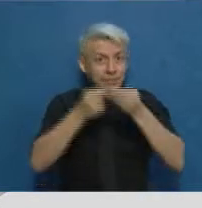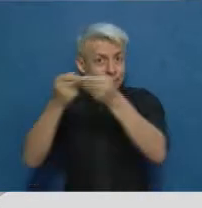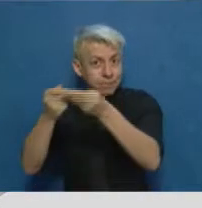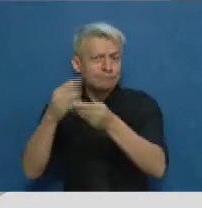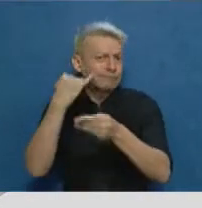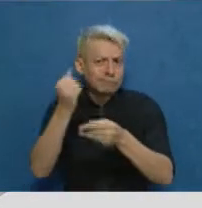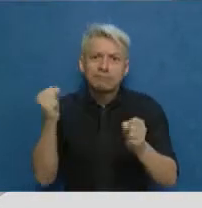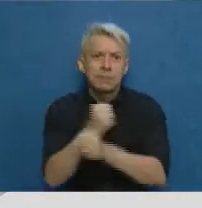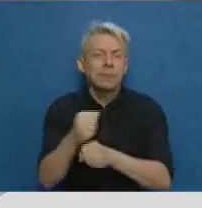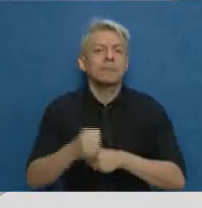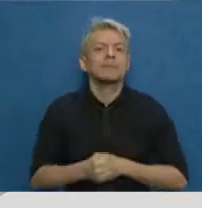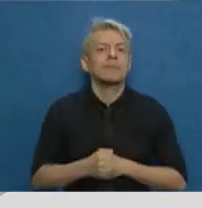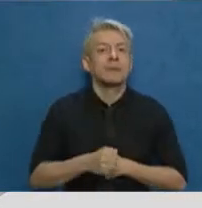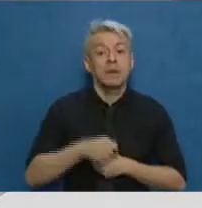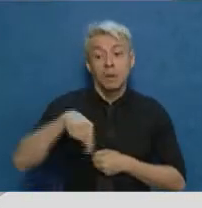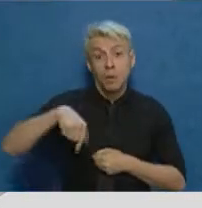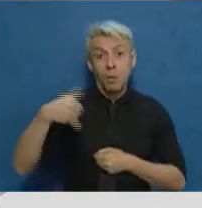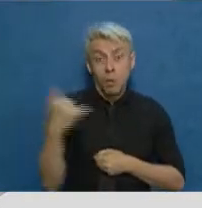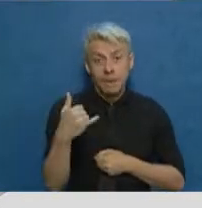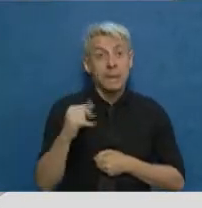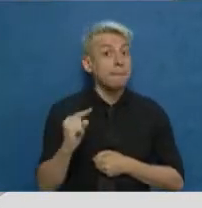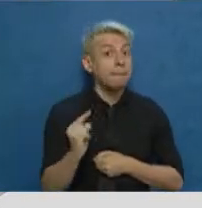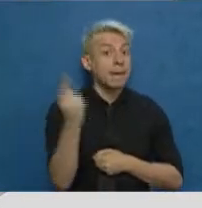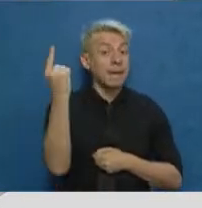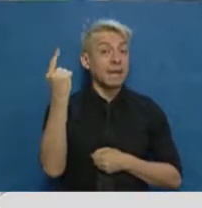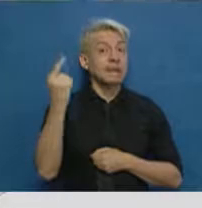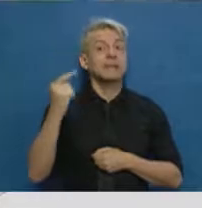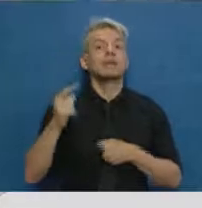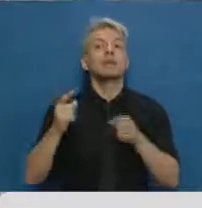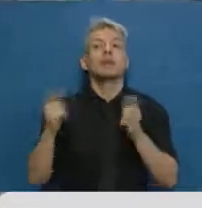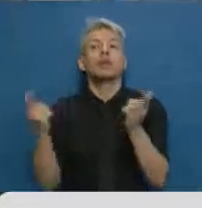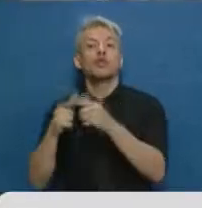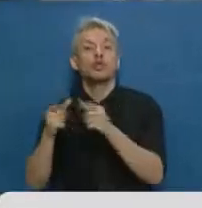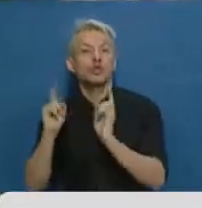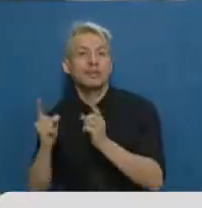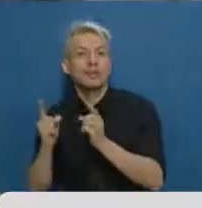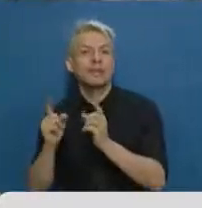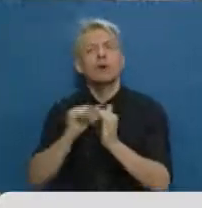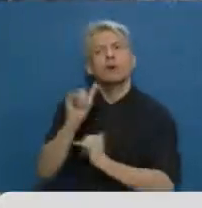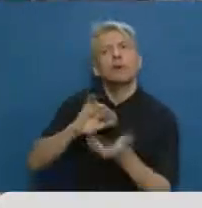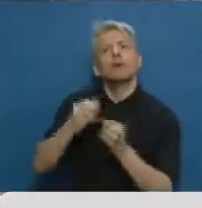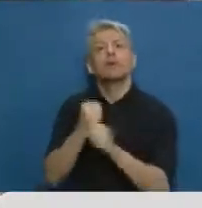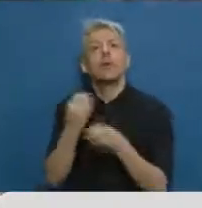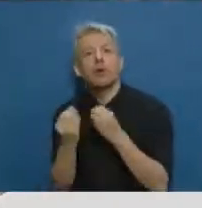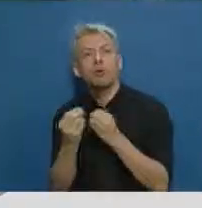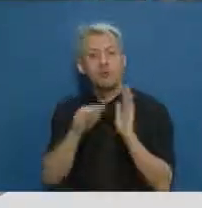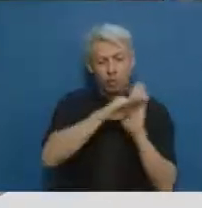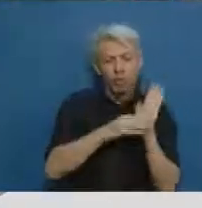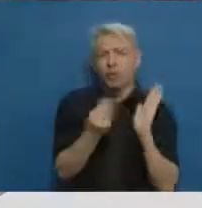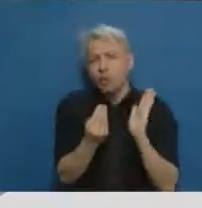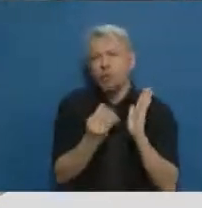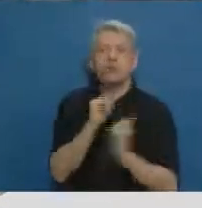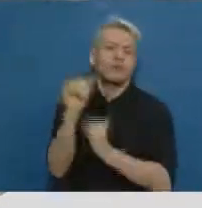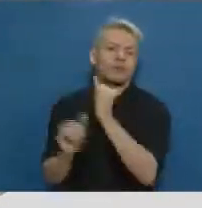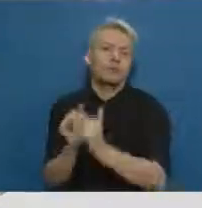UMASA. Este jueves se realizará el primer encuentro con docentes para comunicar las pautas de trabajo y los protocolos. Si